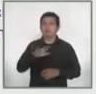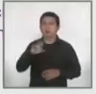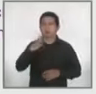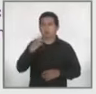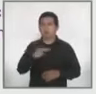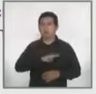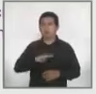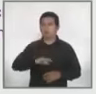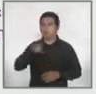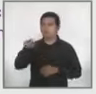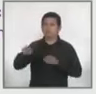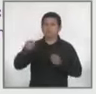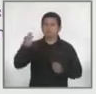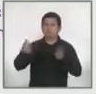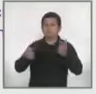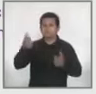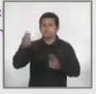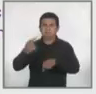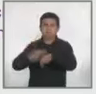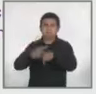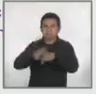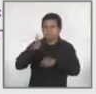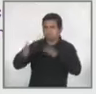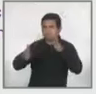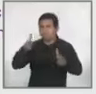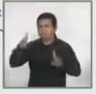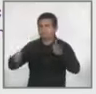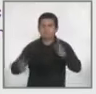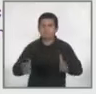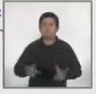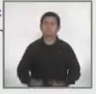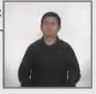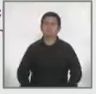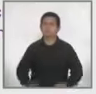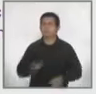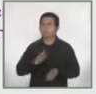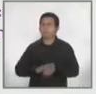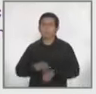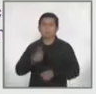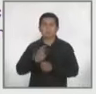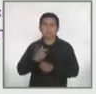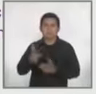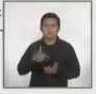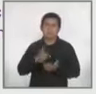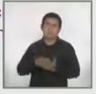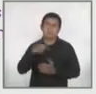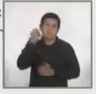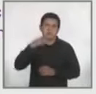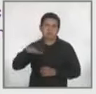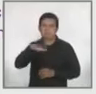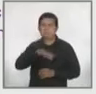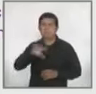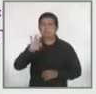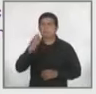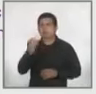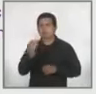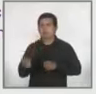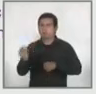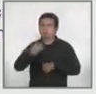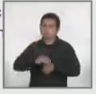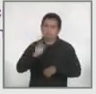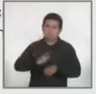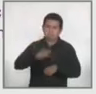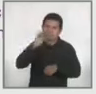39 municipios, dentro de los cuales el que encabeza la lista es Oaxaca de Juárez con 49 casos